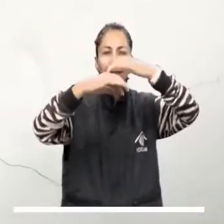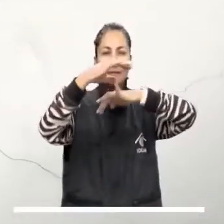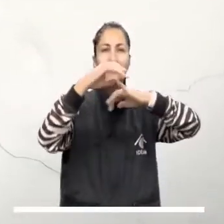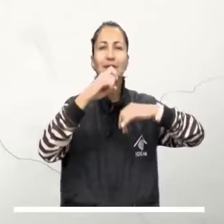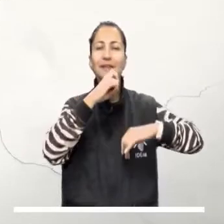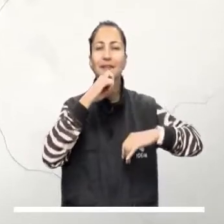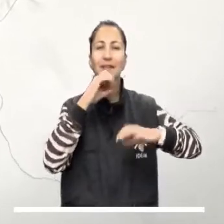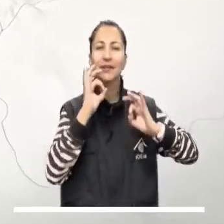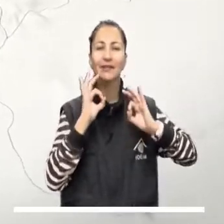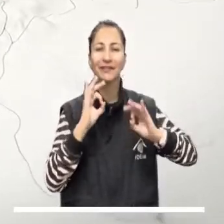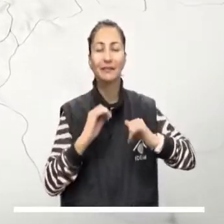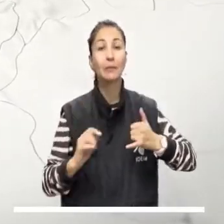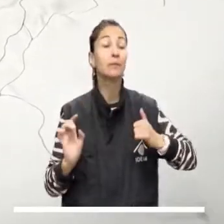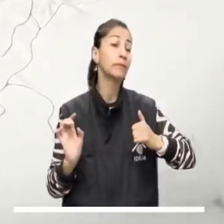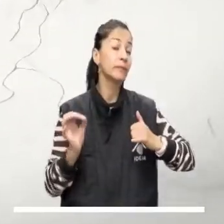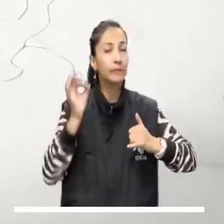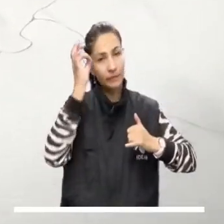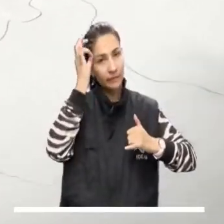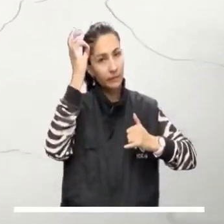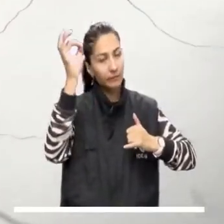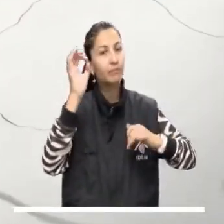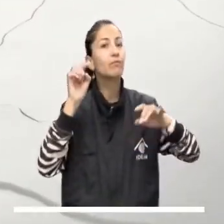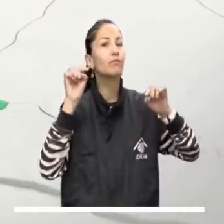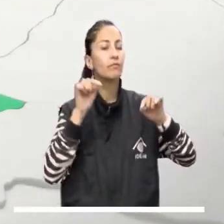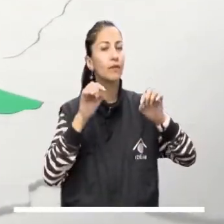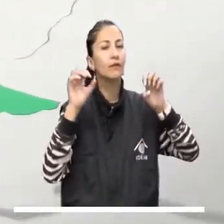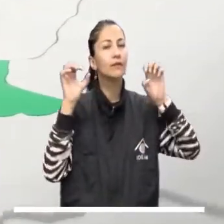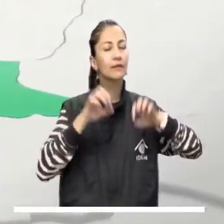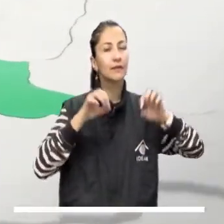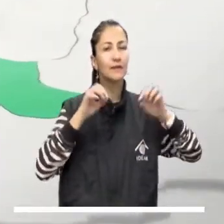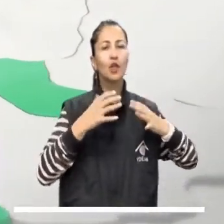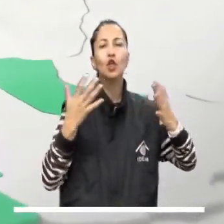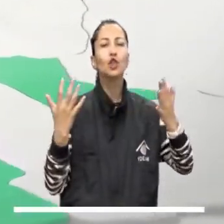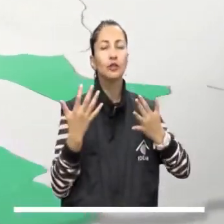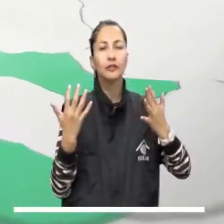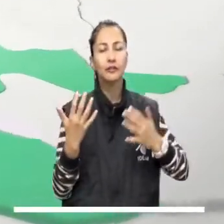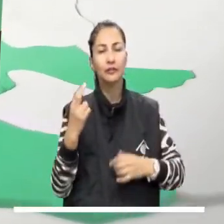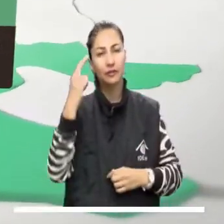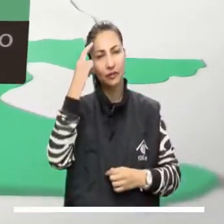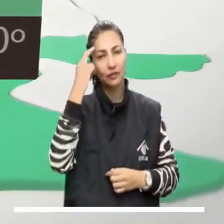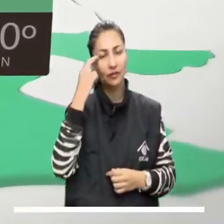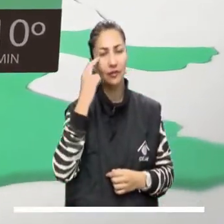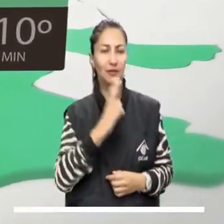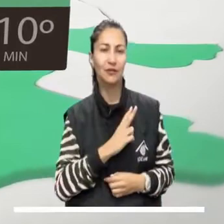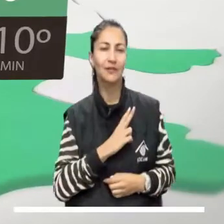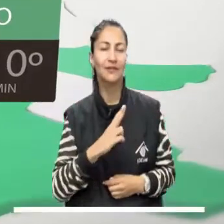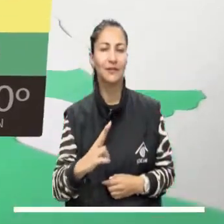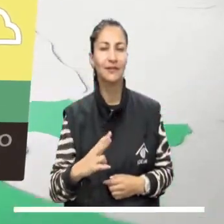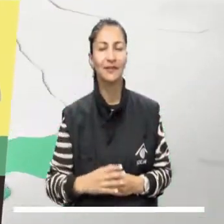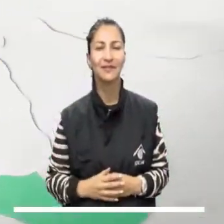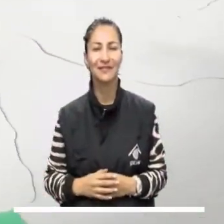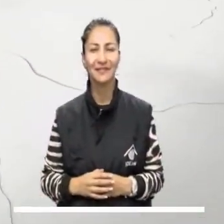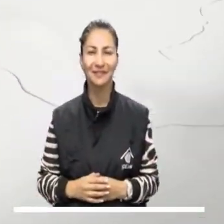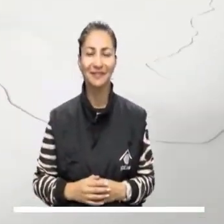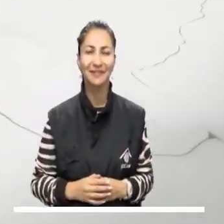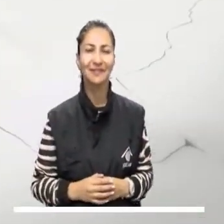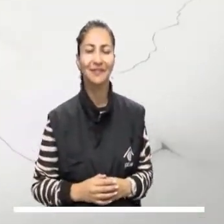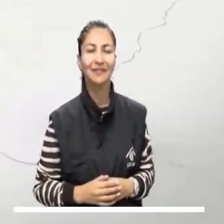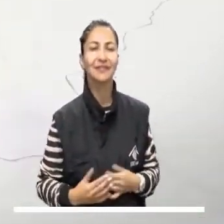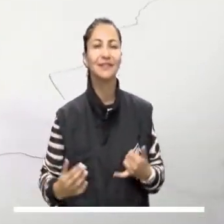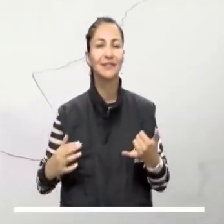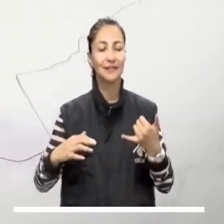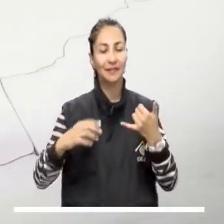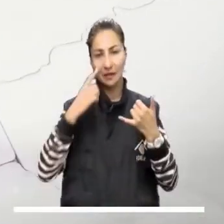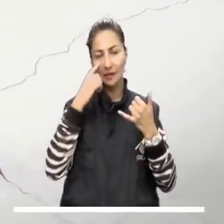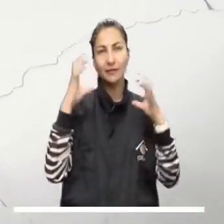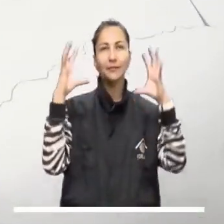pacífico se espera cielo nublado con predominio de tiempo seco. No obstante, pueden ocurrir lloviznas sobre el noroccidente del Chocó y Valle del